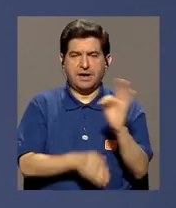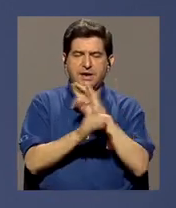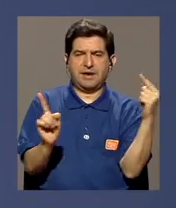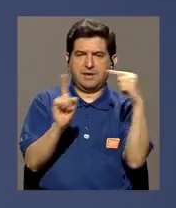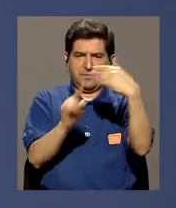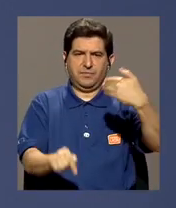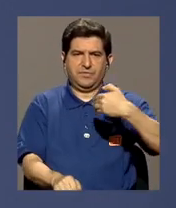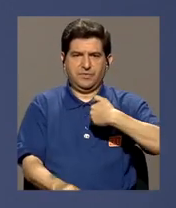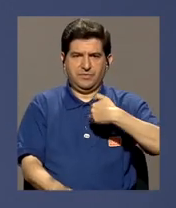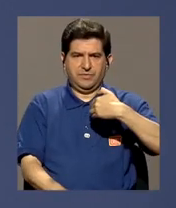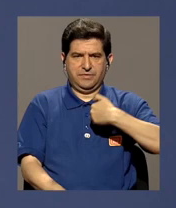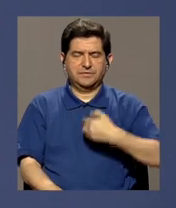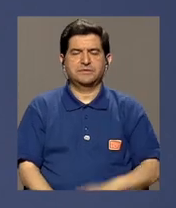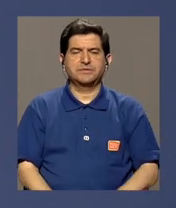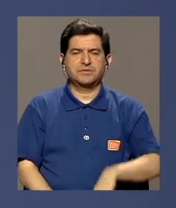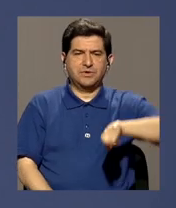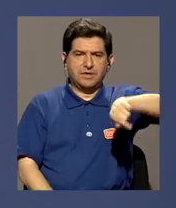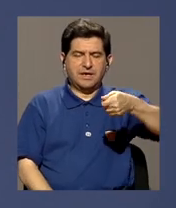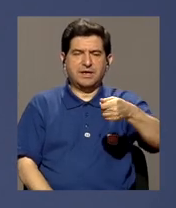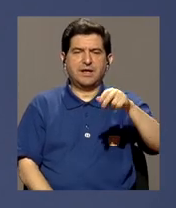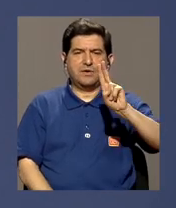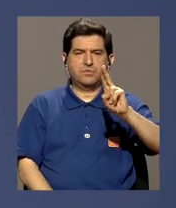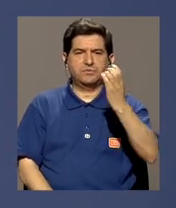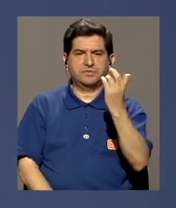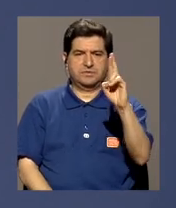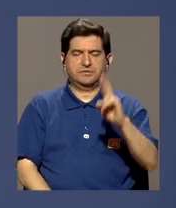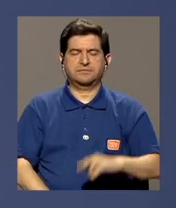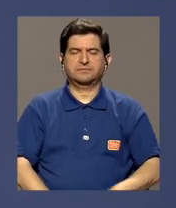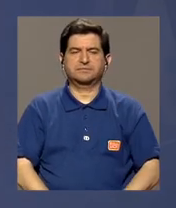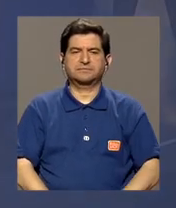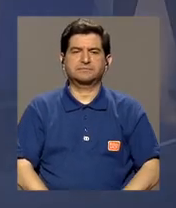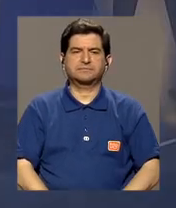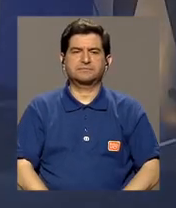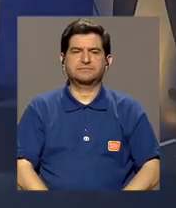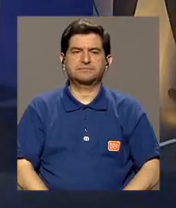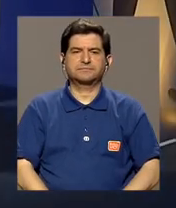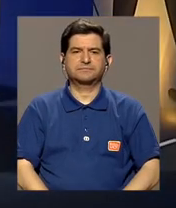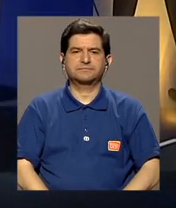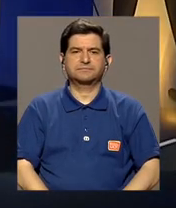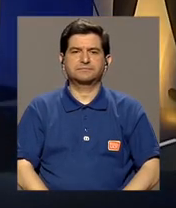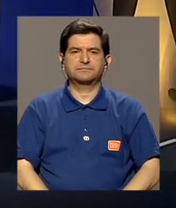haciendo televisión con sentido acá en el canal universidad de costa rica